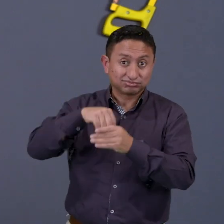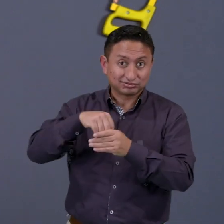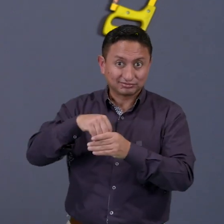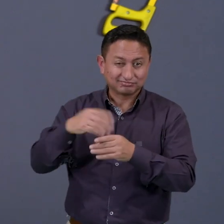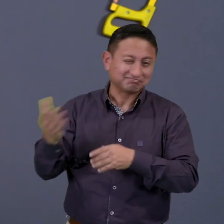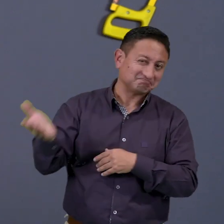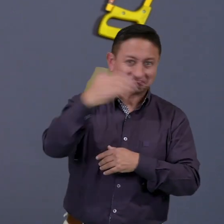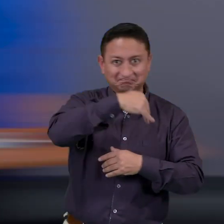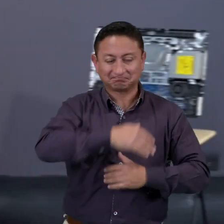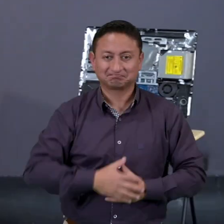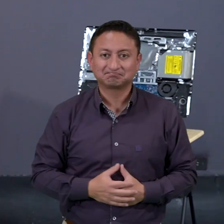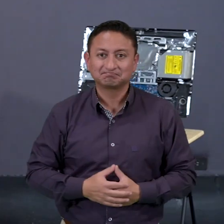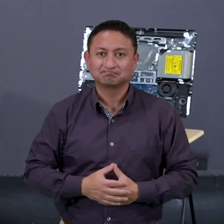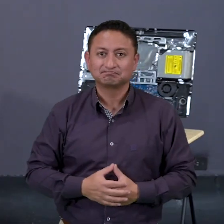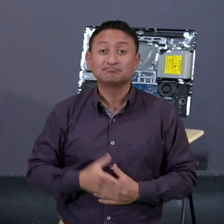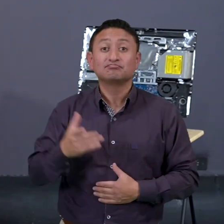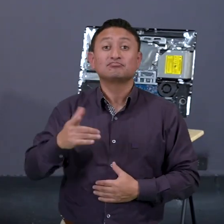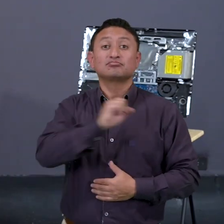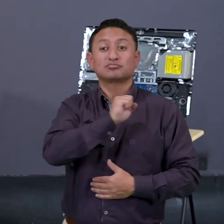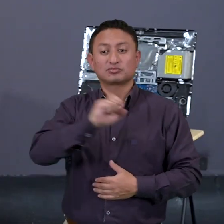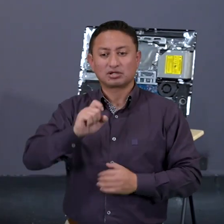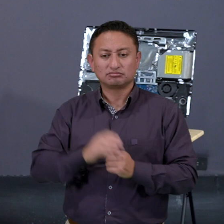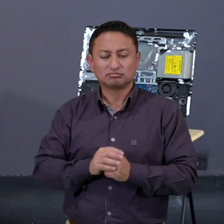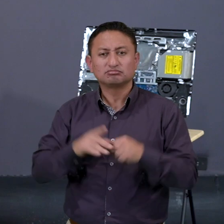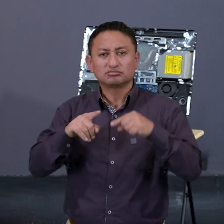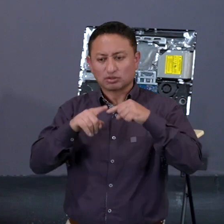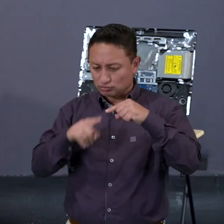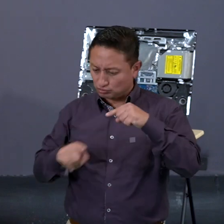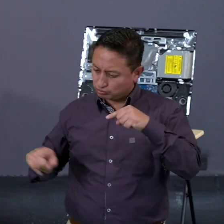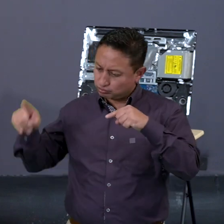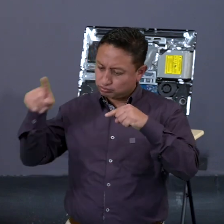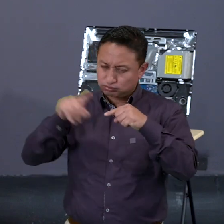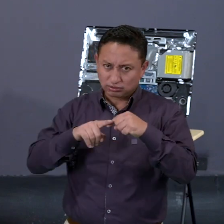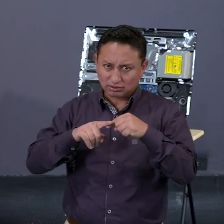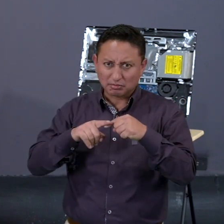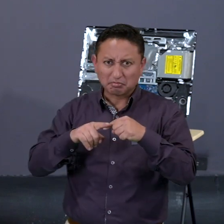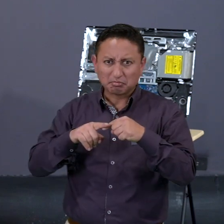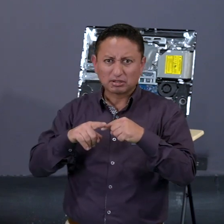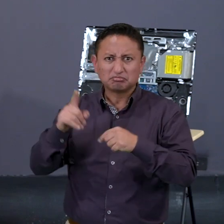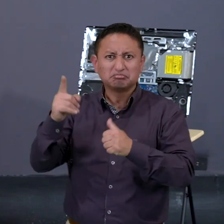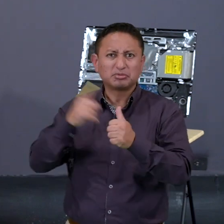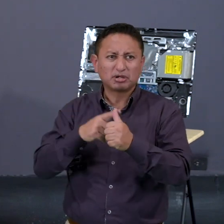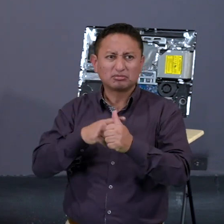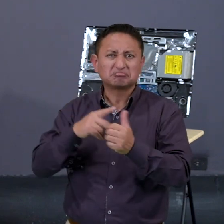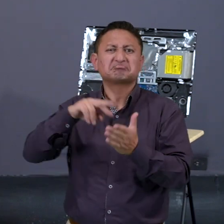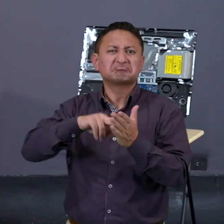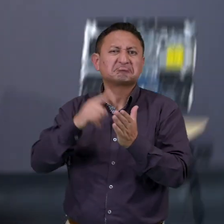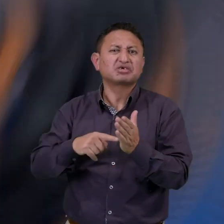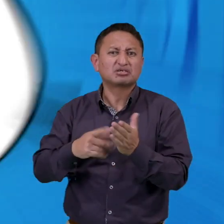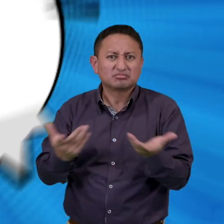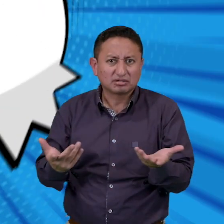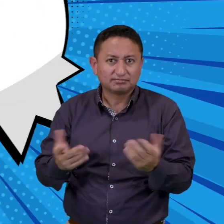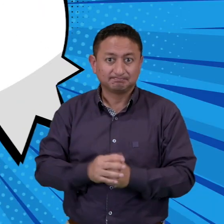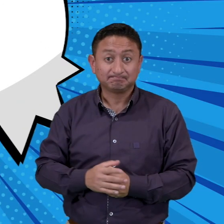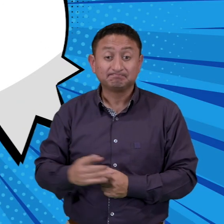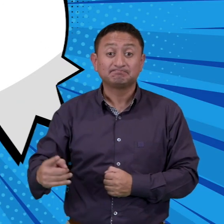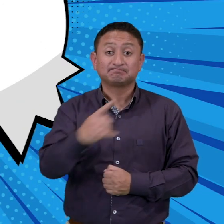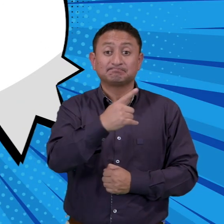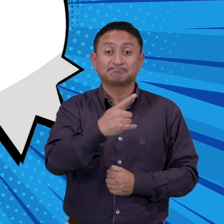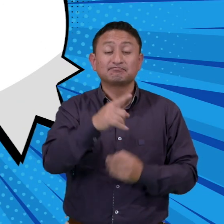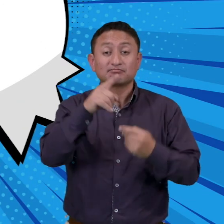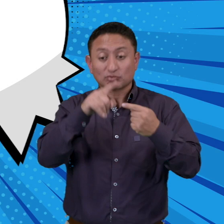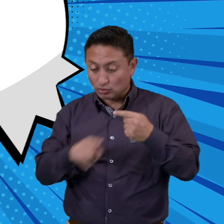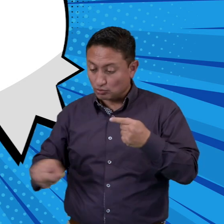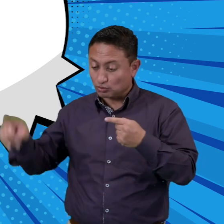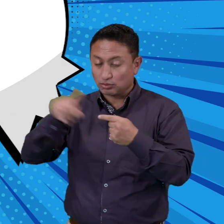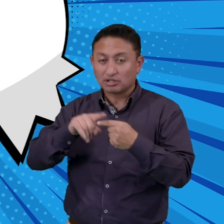componentes. Acompáñennos. Sisa necesita realizar un circuito eléctrico. ¿Pero qué es un circuito eléctrico? Buena pregunta. Un circuito eléctrico